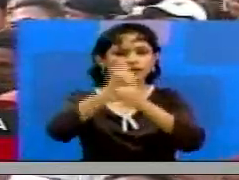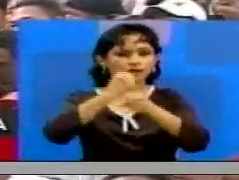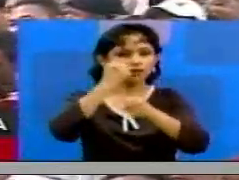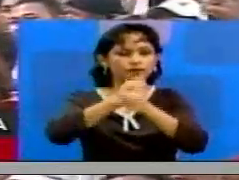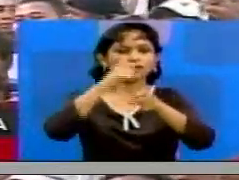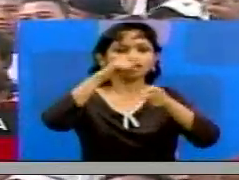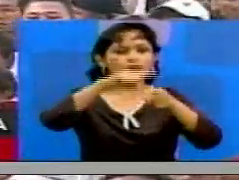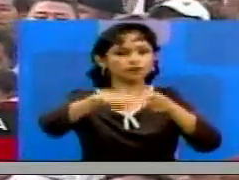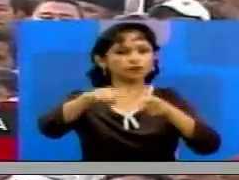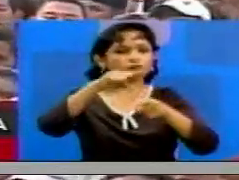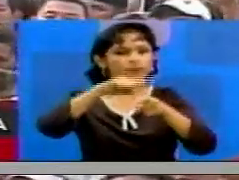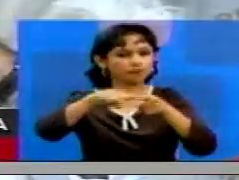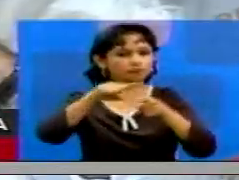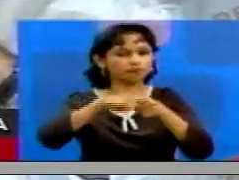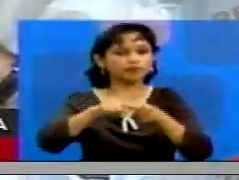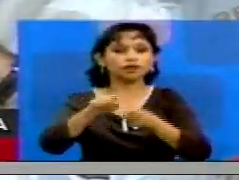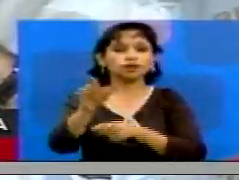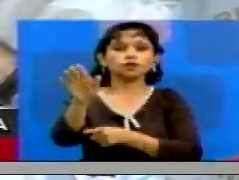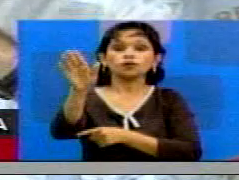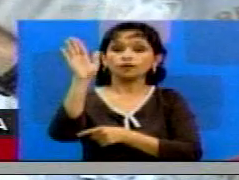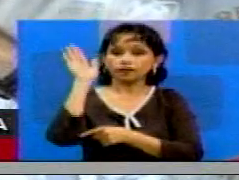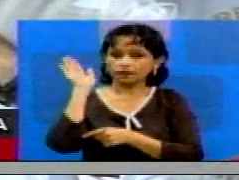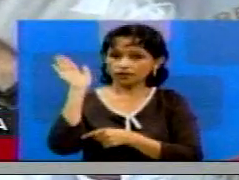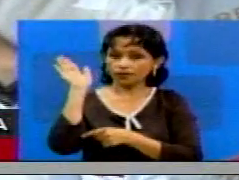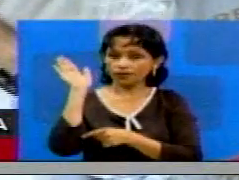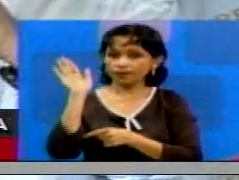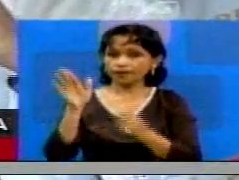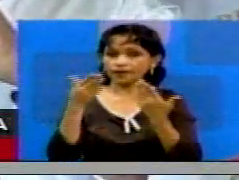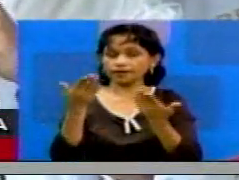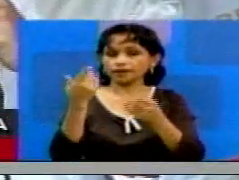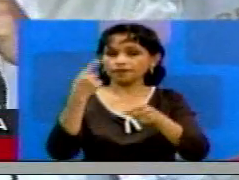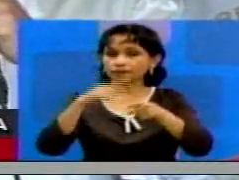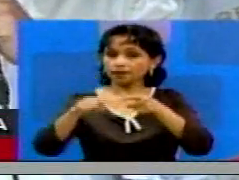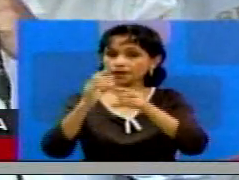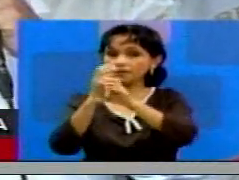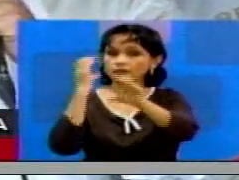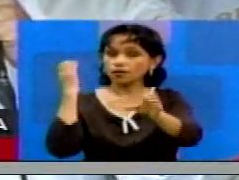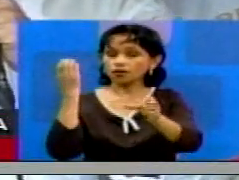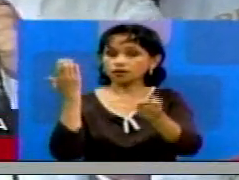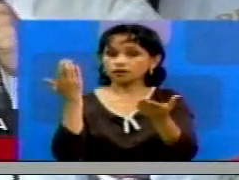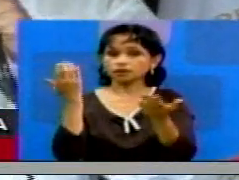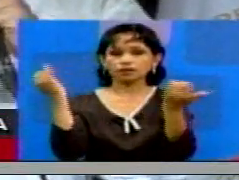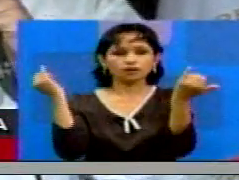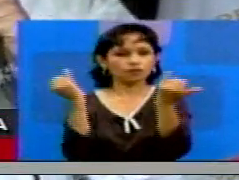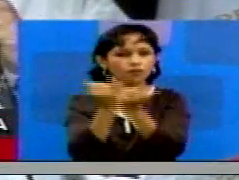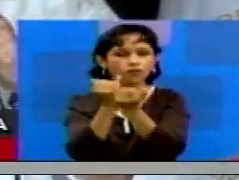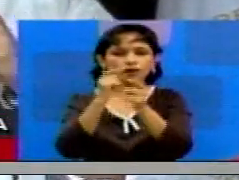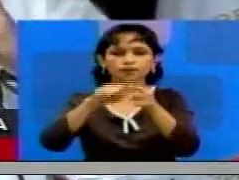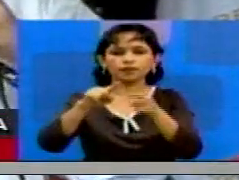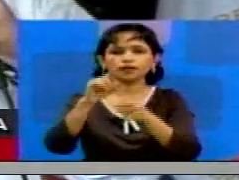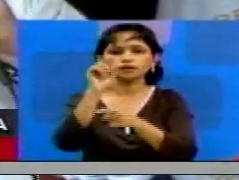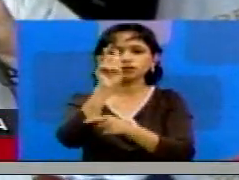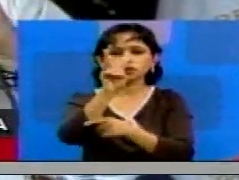bus, pero con el compromiso de que la tarifa continuará en